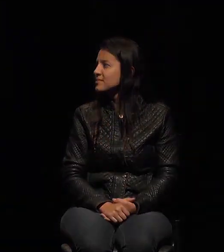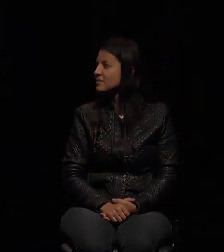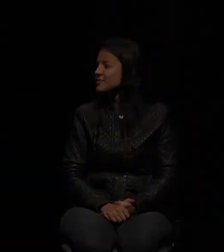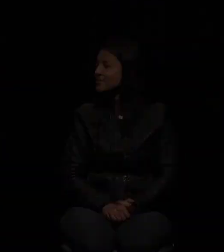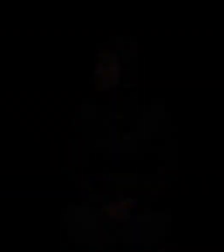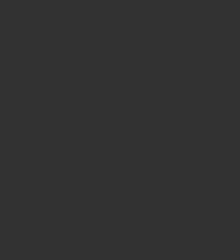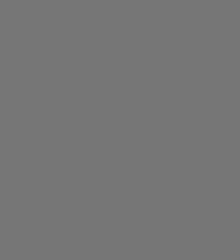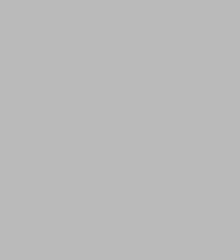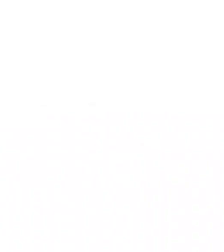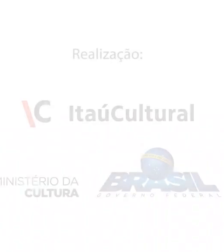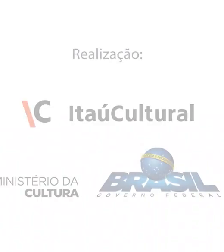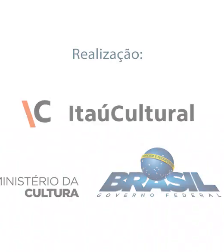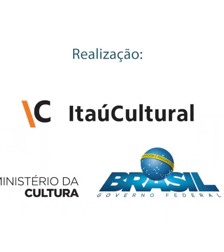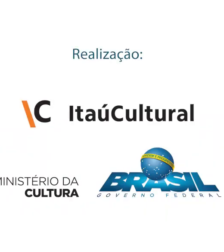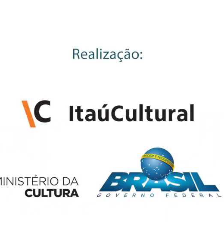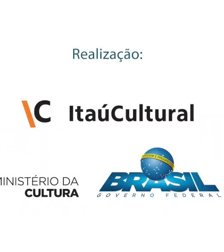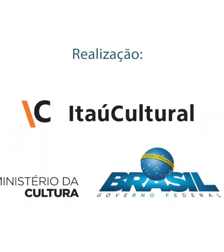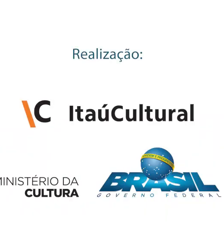Gracias.